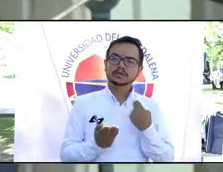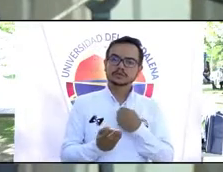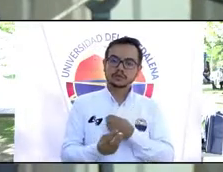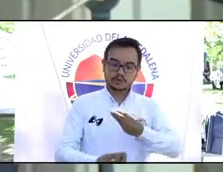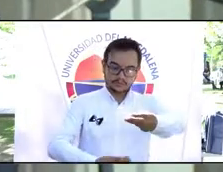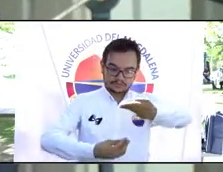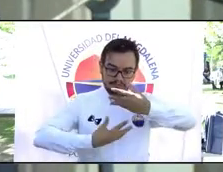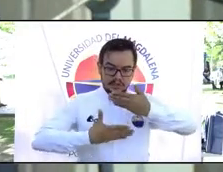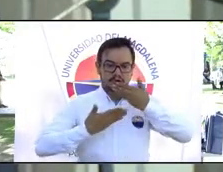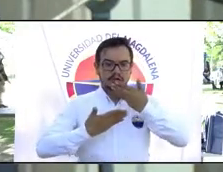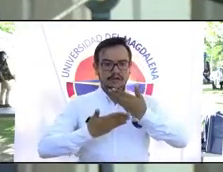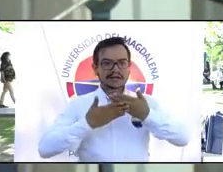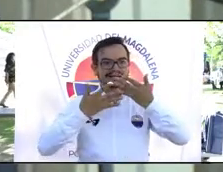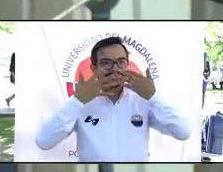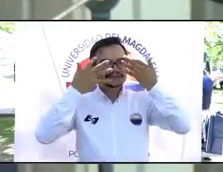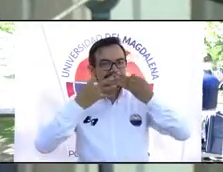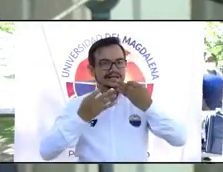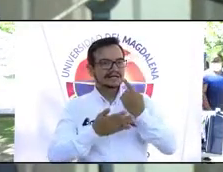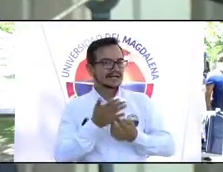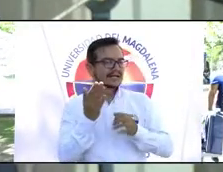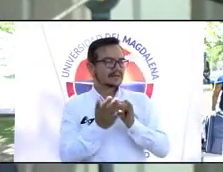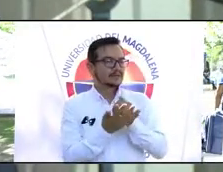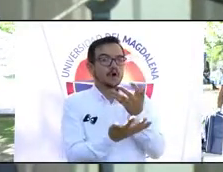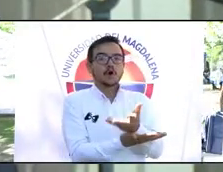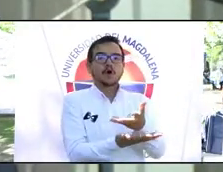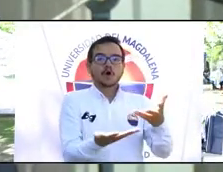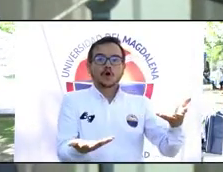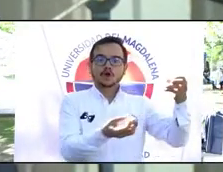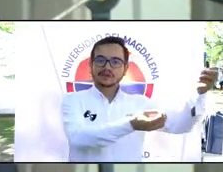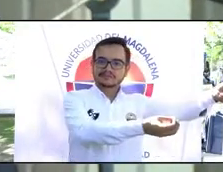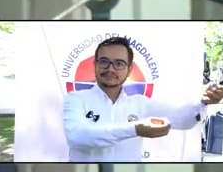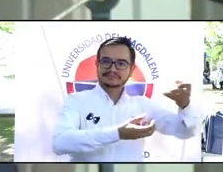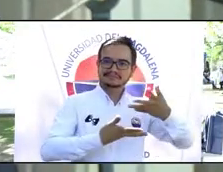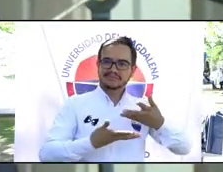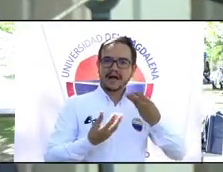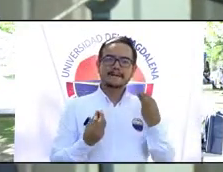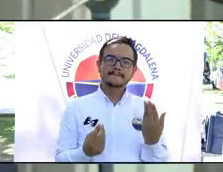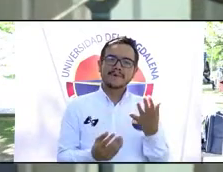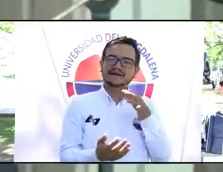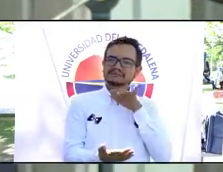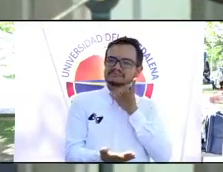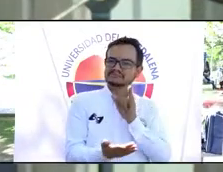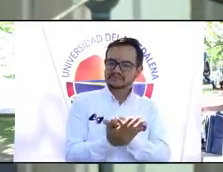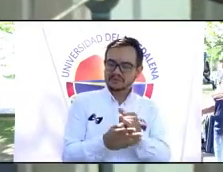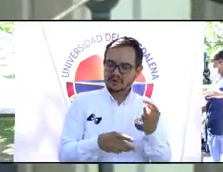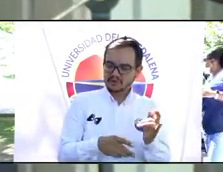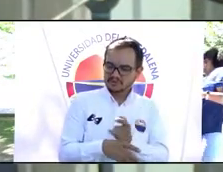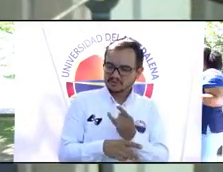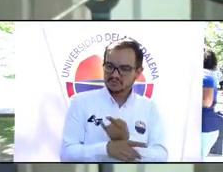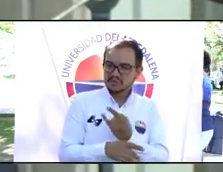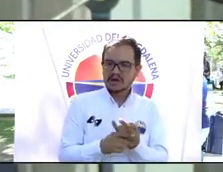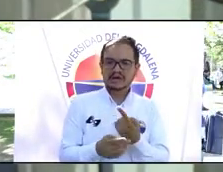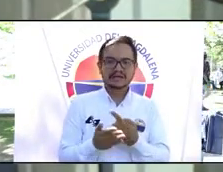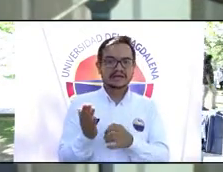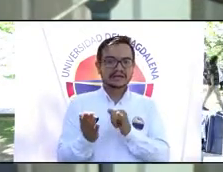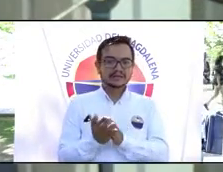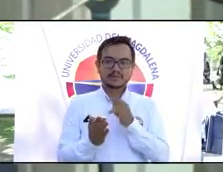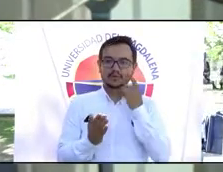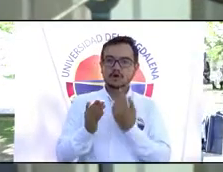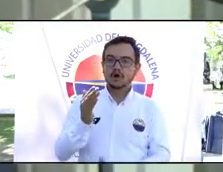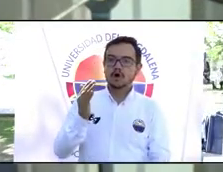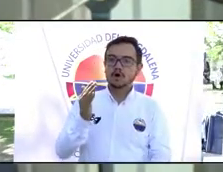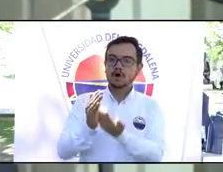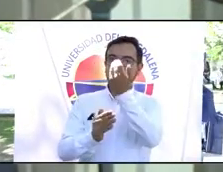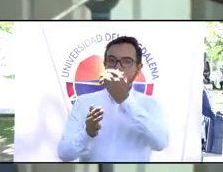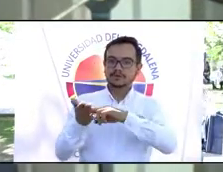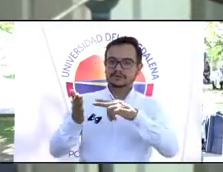los diferentes recursos educativos que nos sirven para utilizar y permitir lo que hoy son las nuevas tecnologías, y